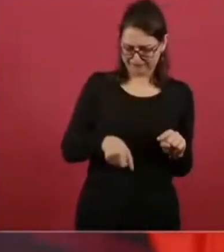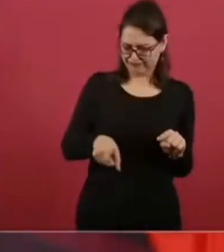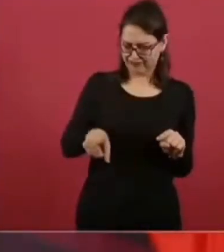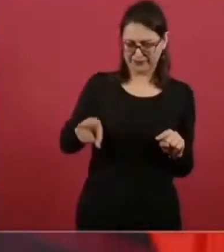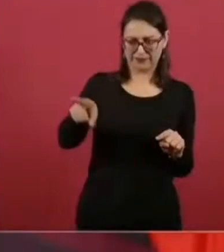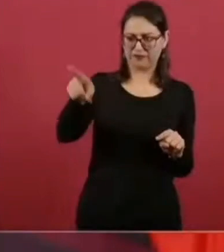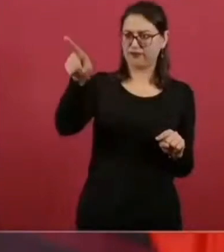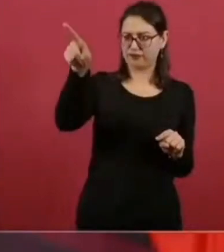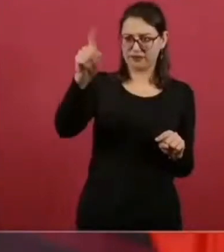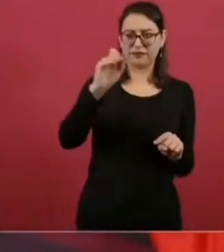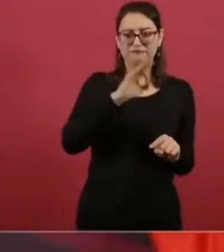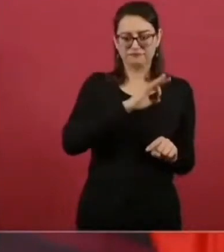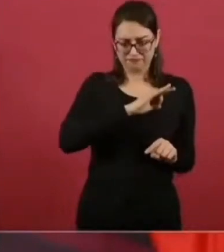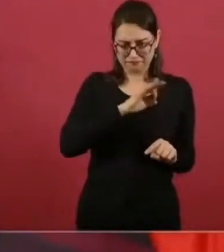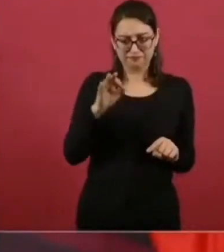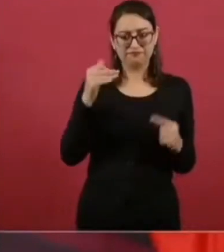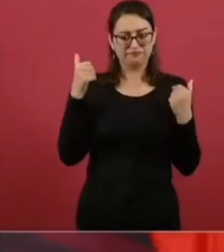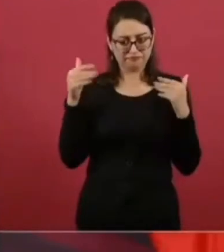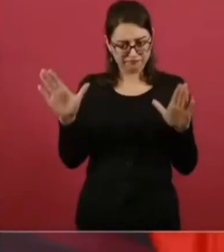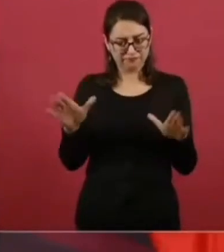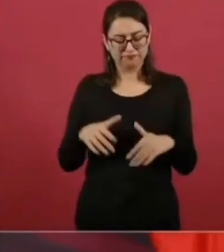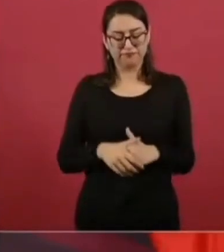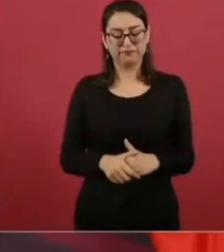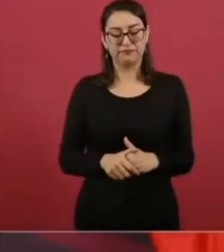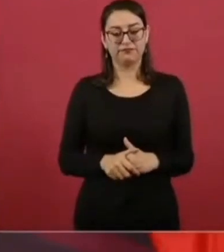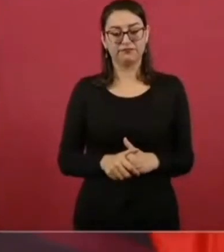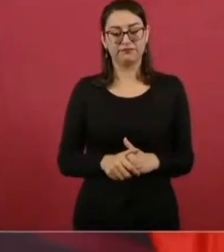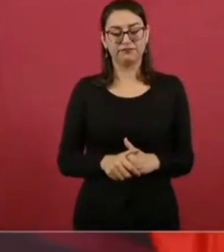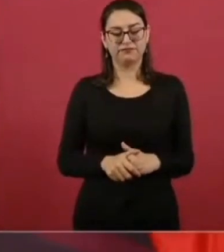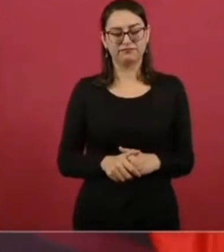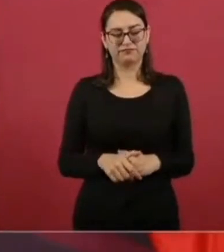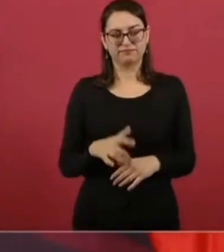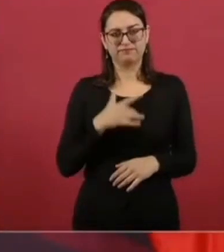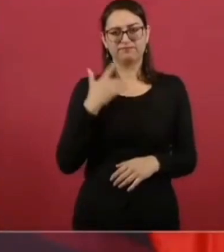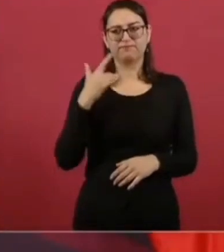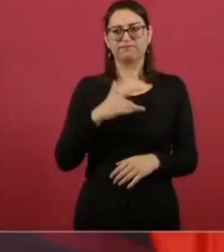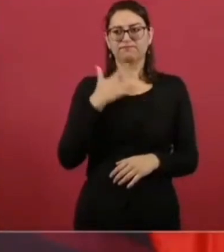a Tuxtla. Y ya